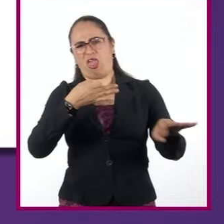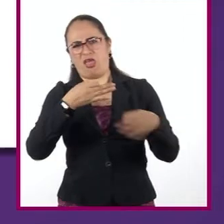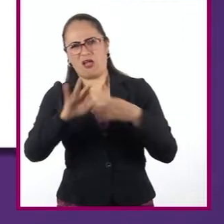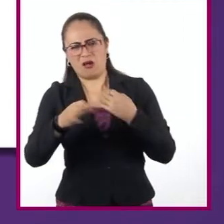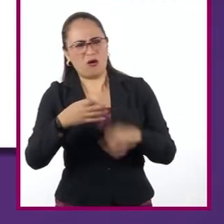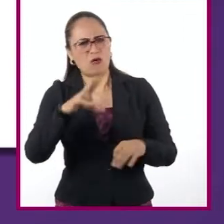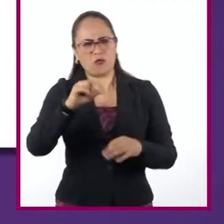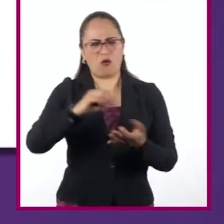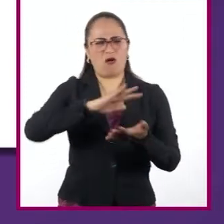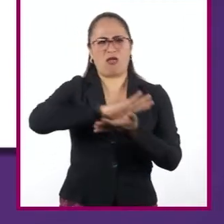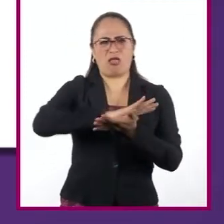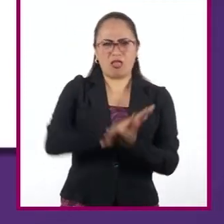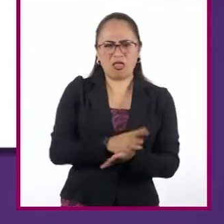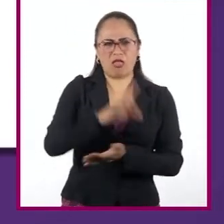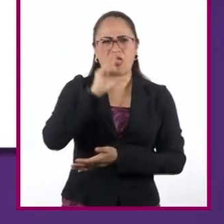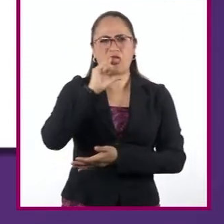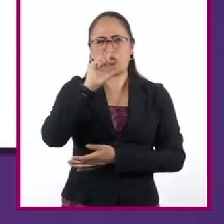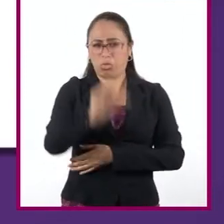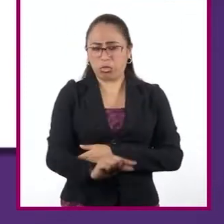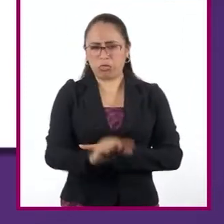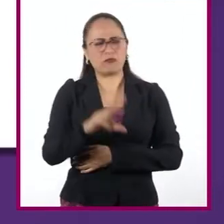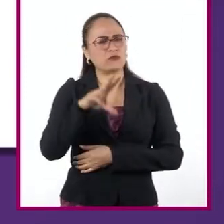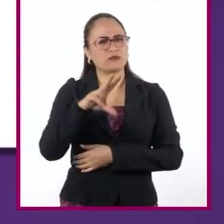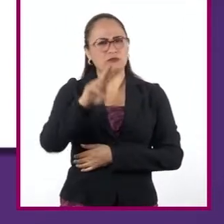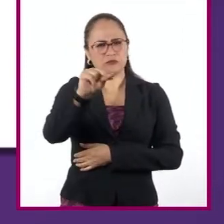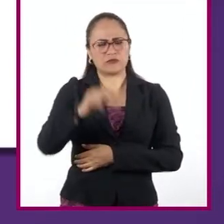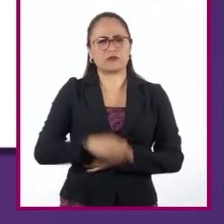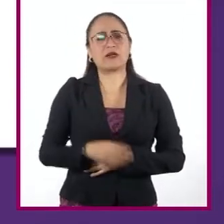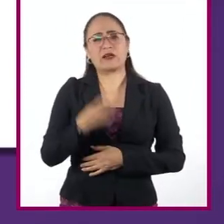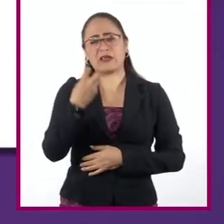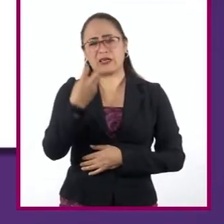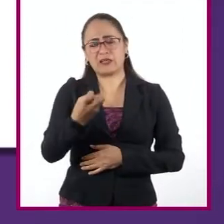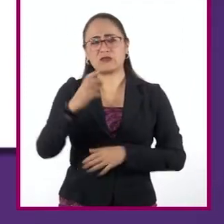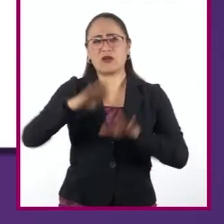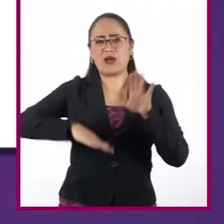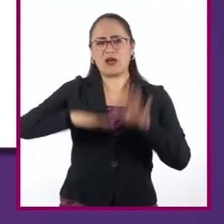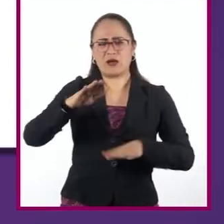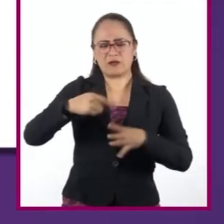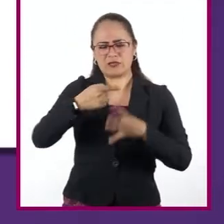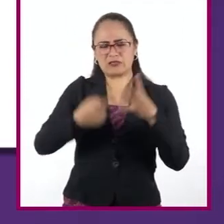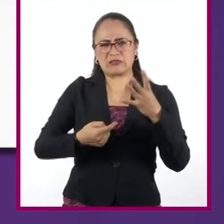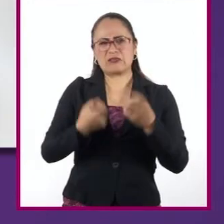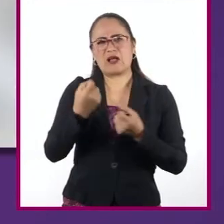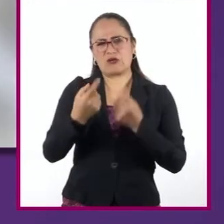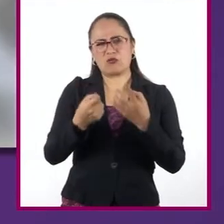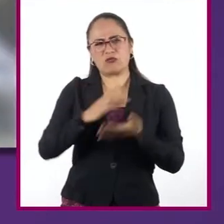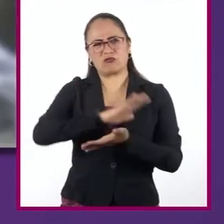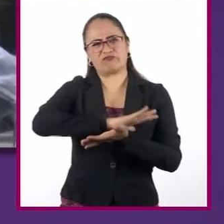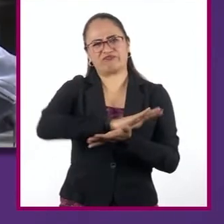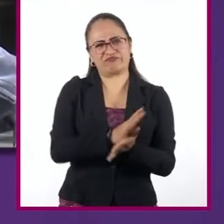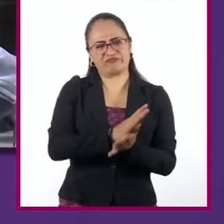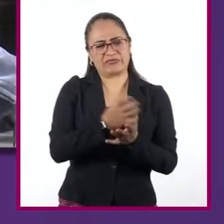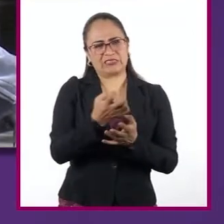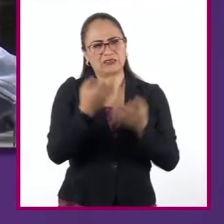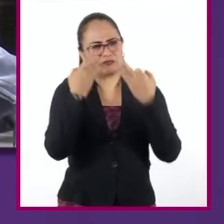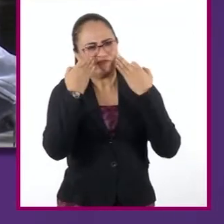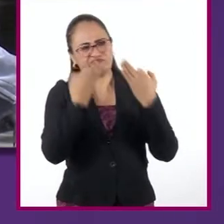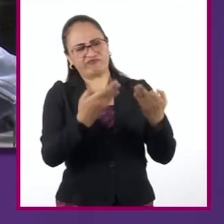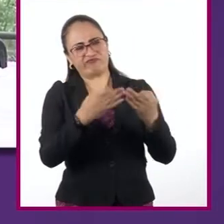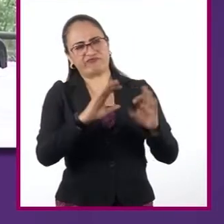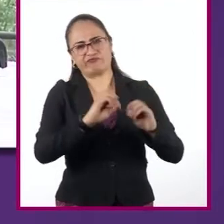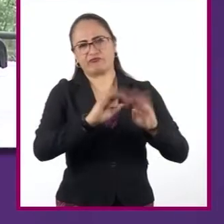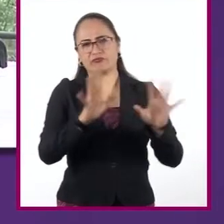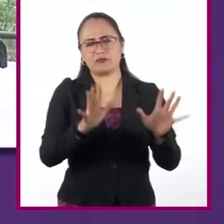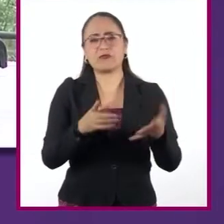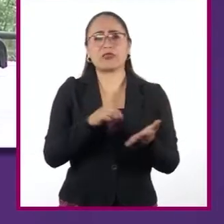y humillaciones, los cuales se hacen evidentes en los actos de discriminación. Los derechos